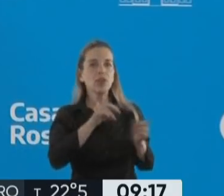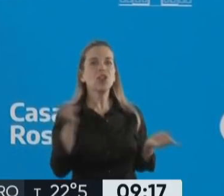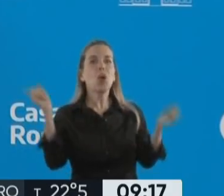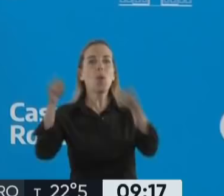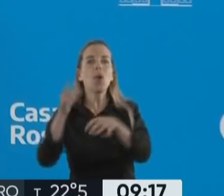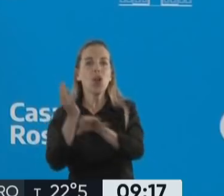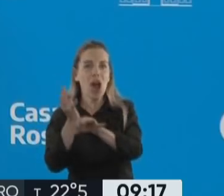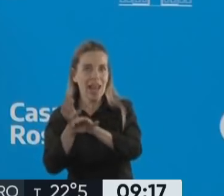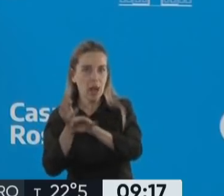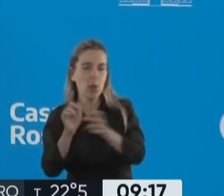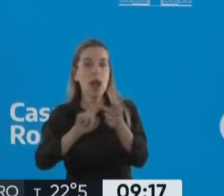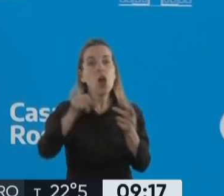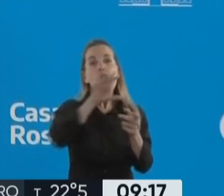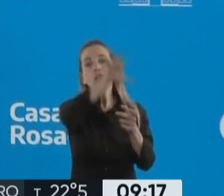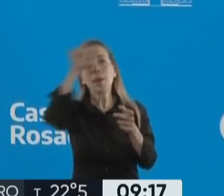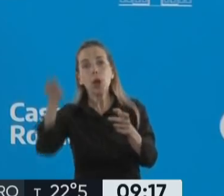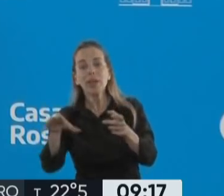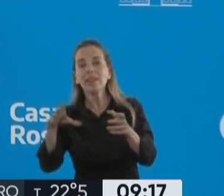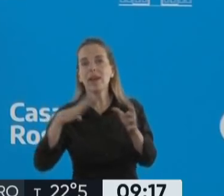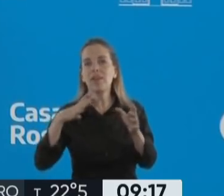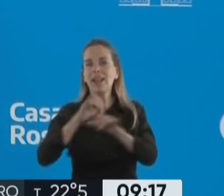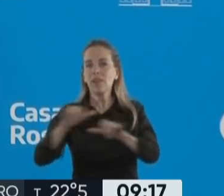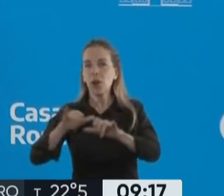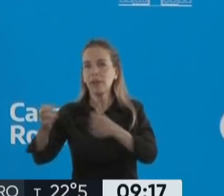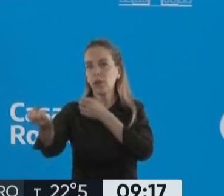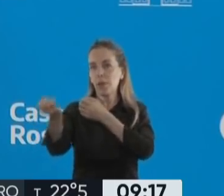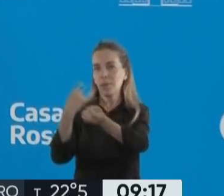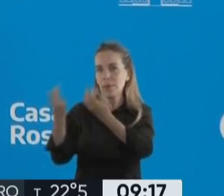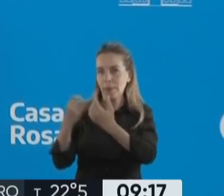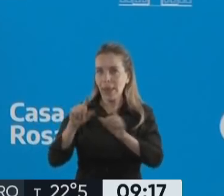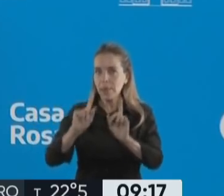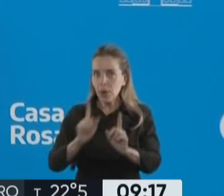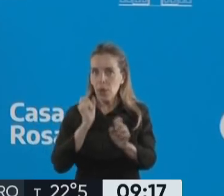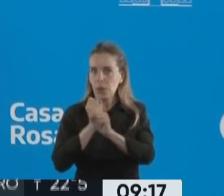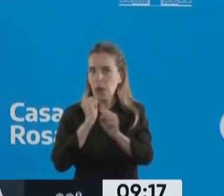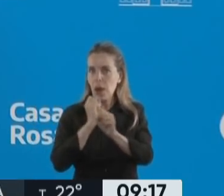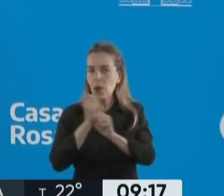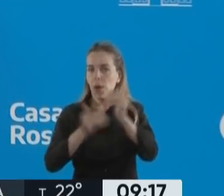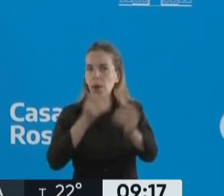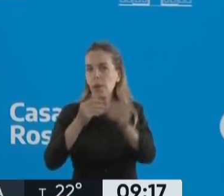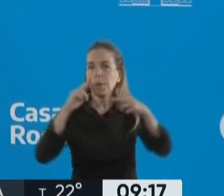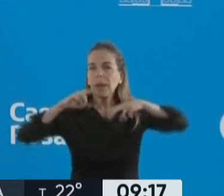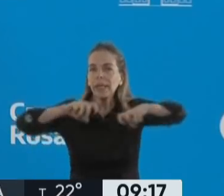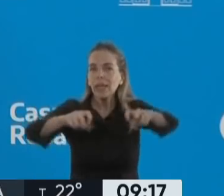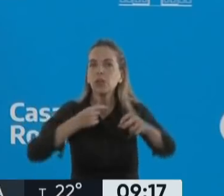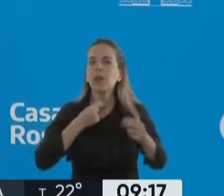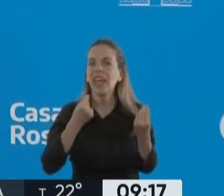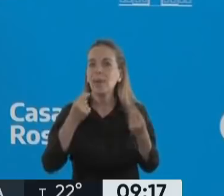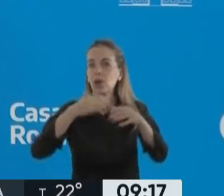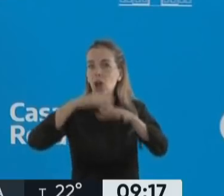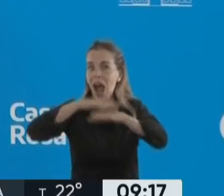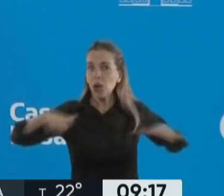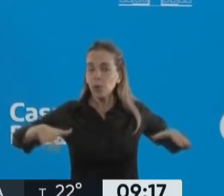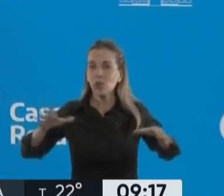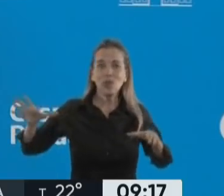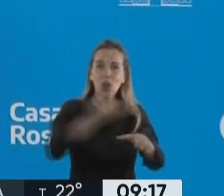alejado de la escuela. En otros casos las cifras todavía nos están llegando, pero el trabajo es continuo y es constante porque queremos que todos y todas